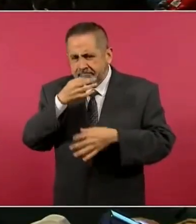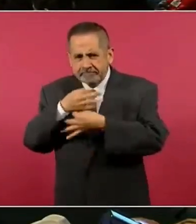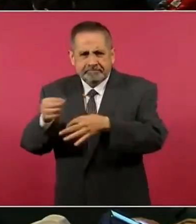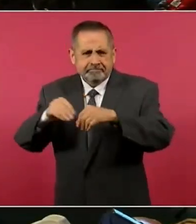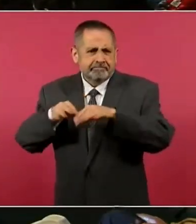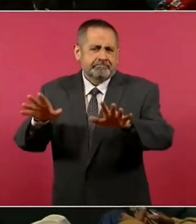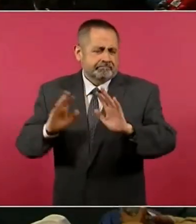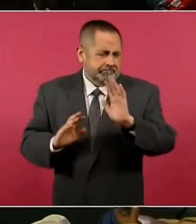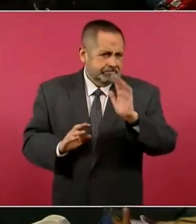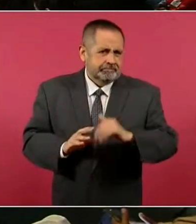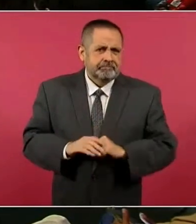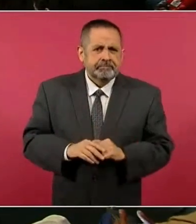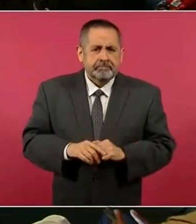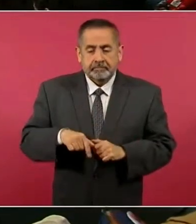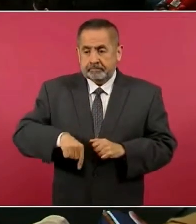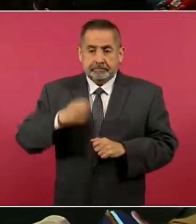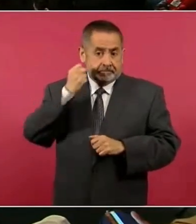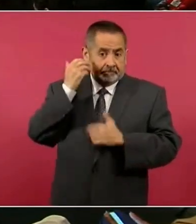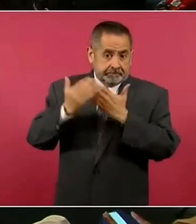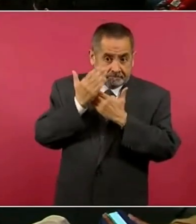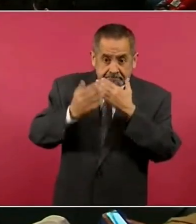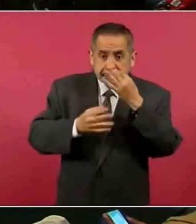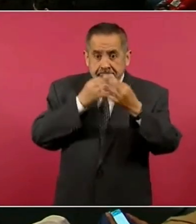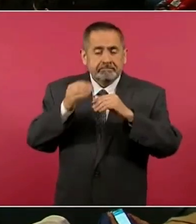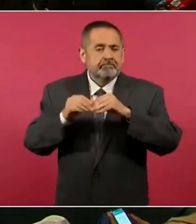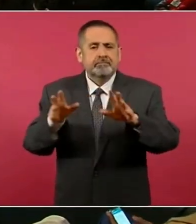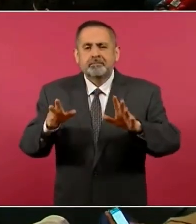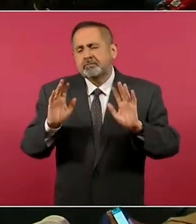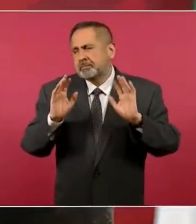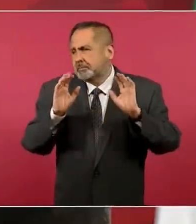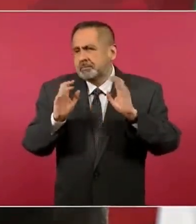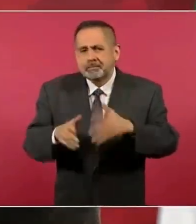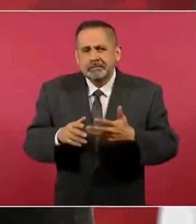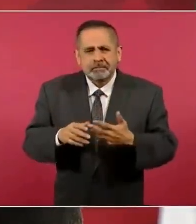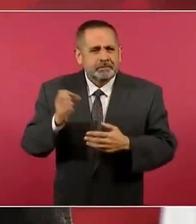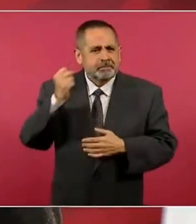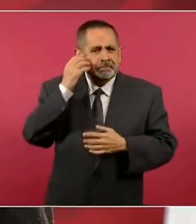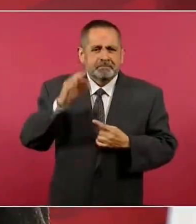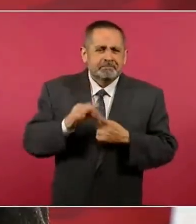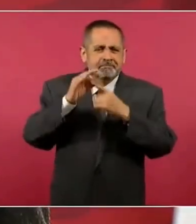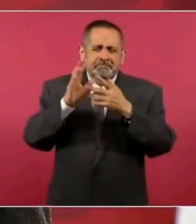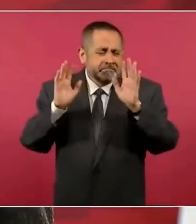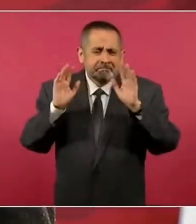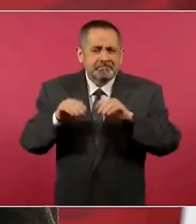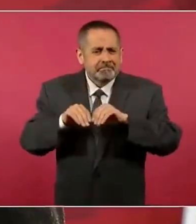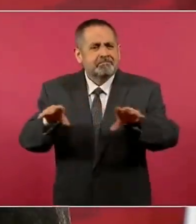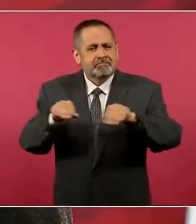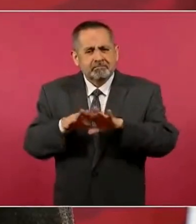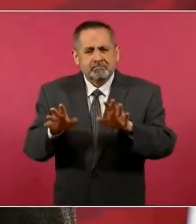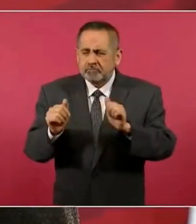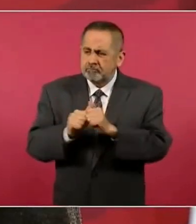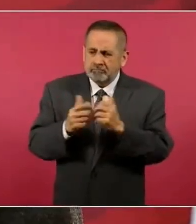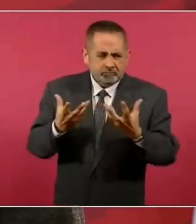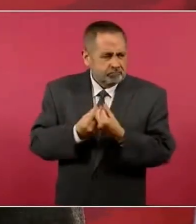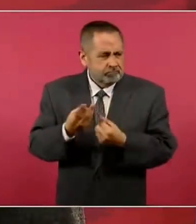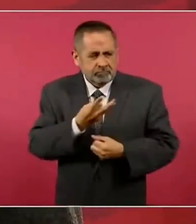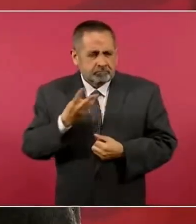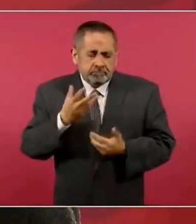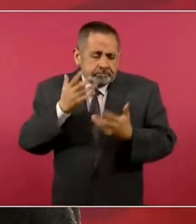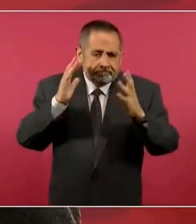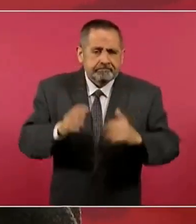ya sea por este medio o en conferencia especial o